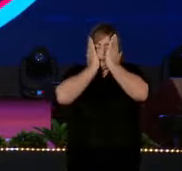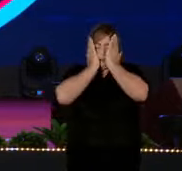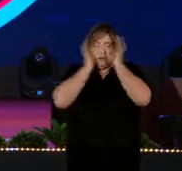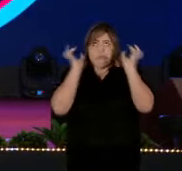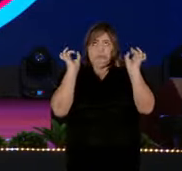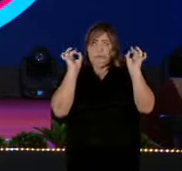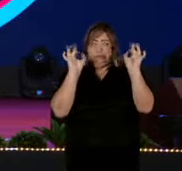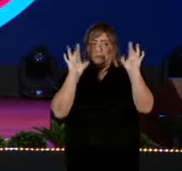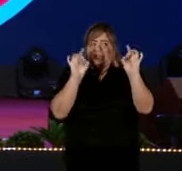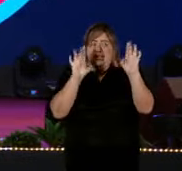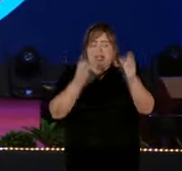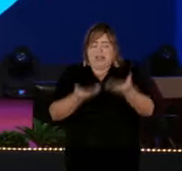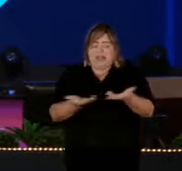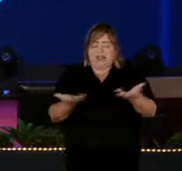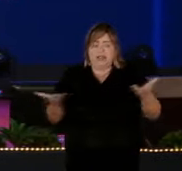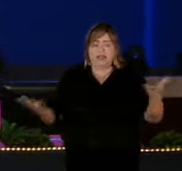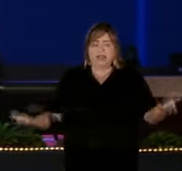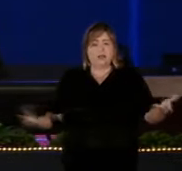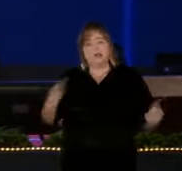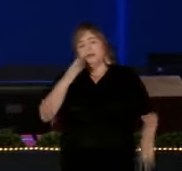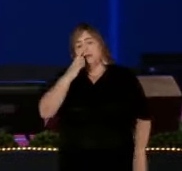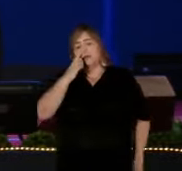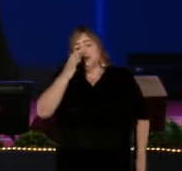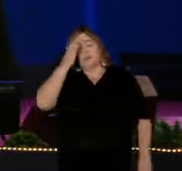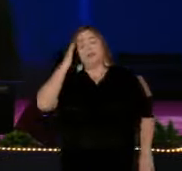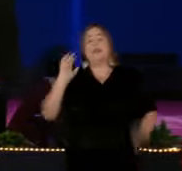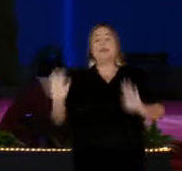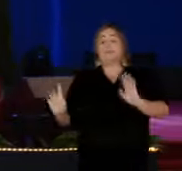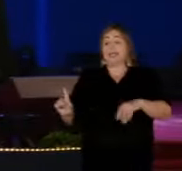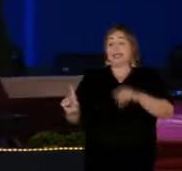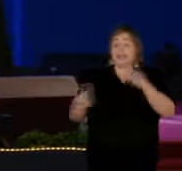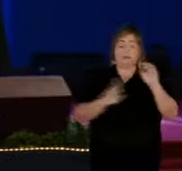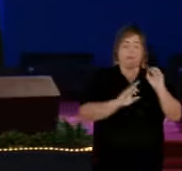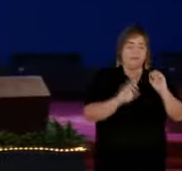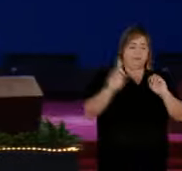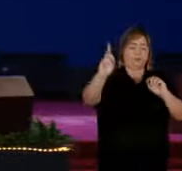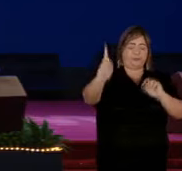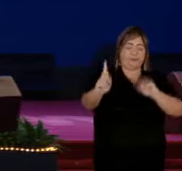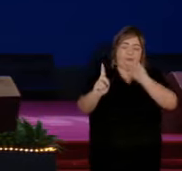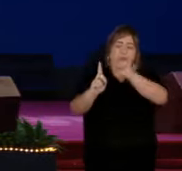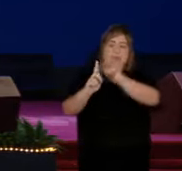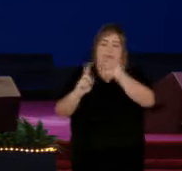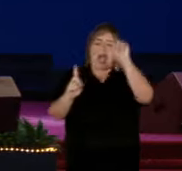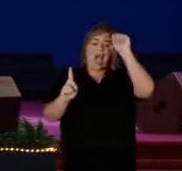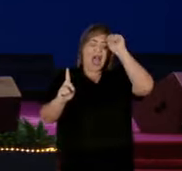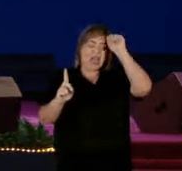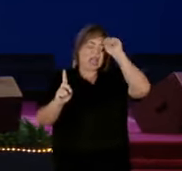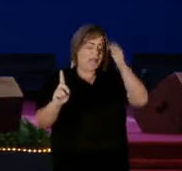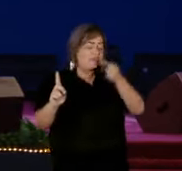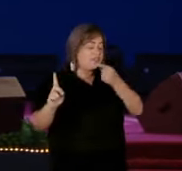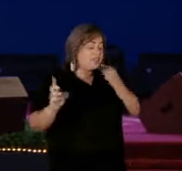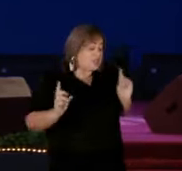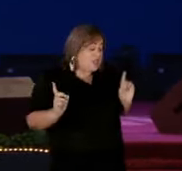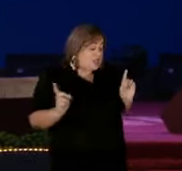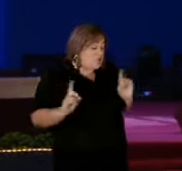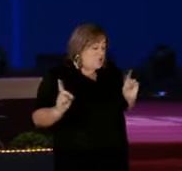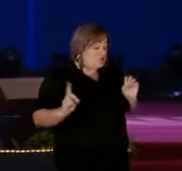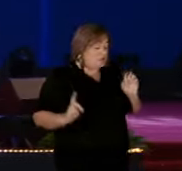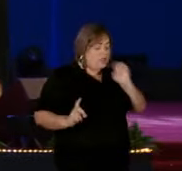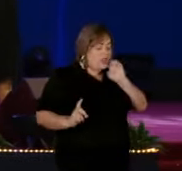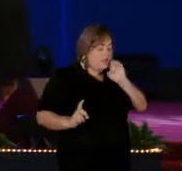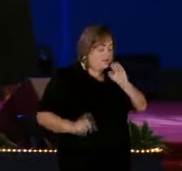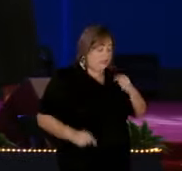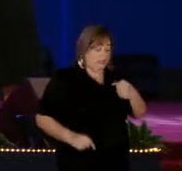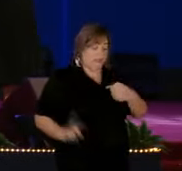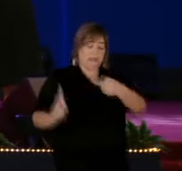mire, cuando Adán, Dios le dice, ¿dónde estás tú? Él le dice, tuve miedo y